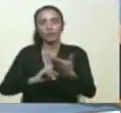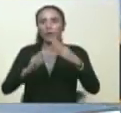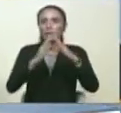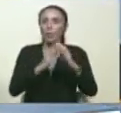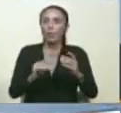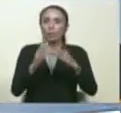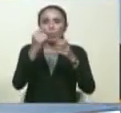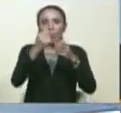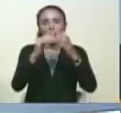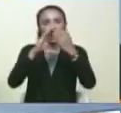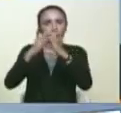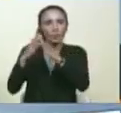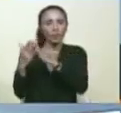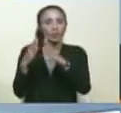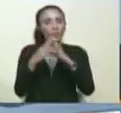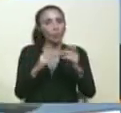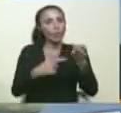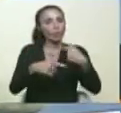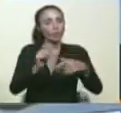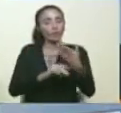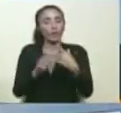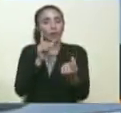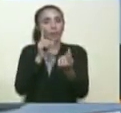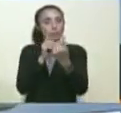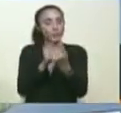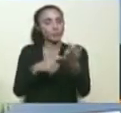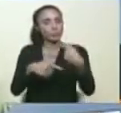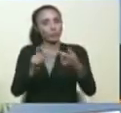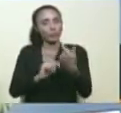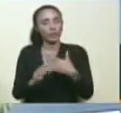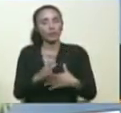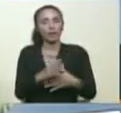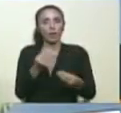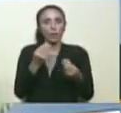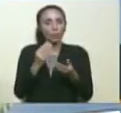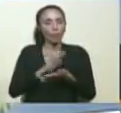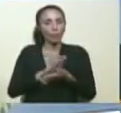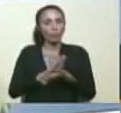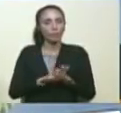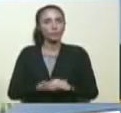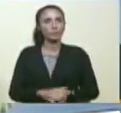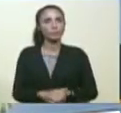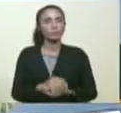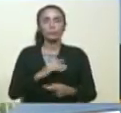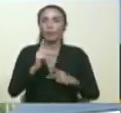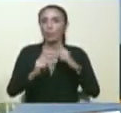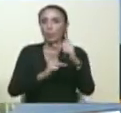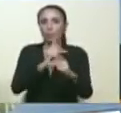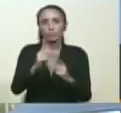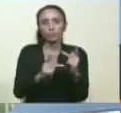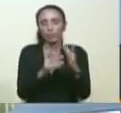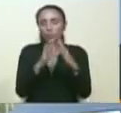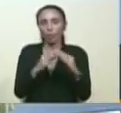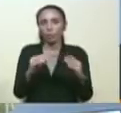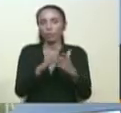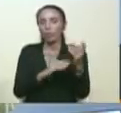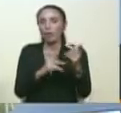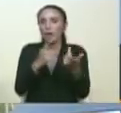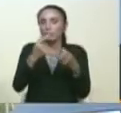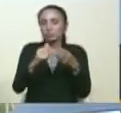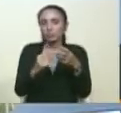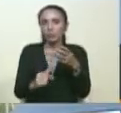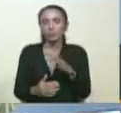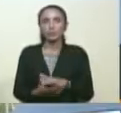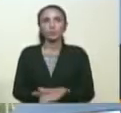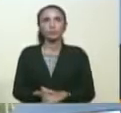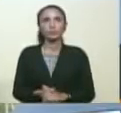todas sean atendidas y satisfechas por los productores primarios en todos los productos que el